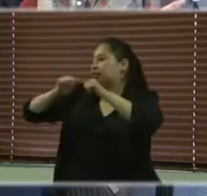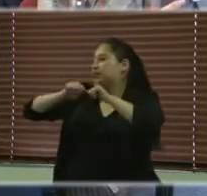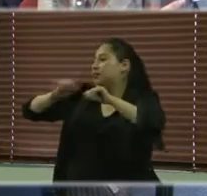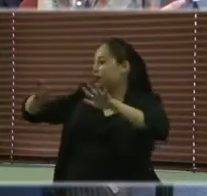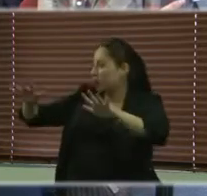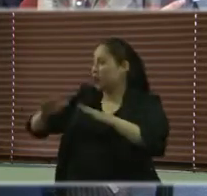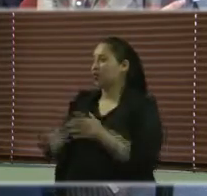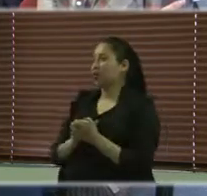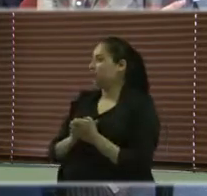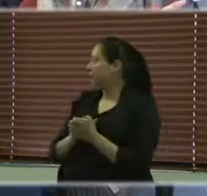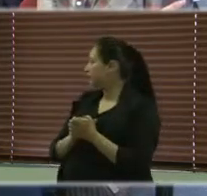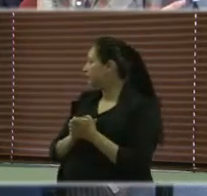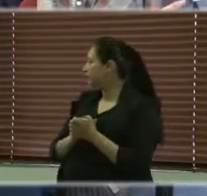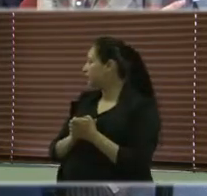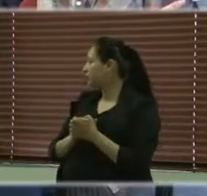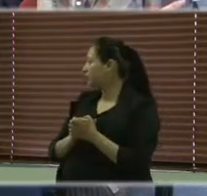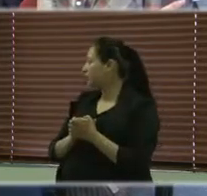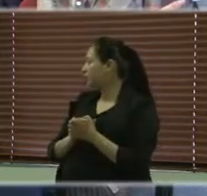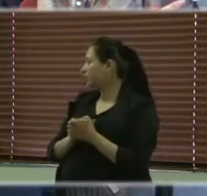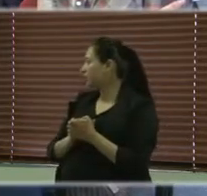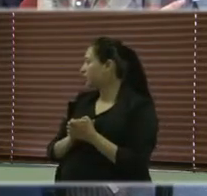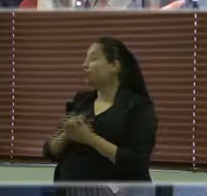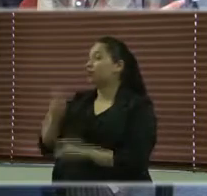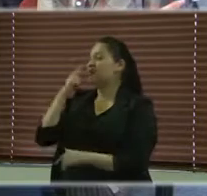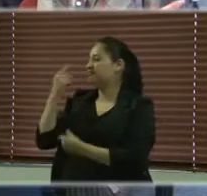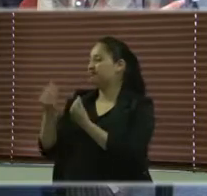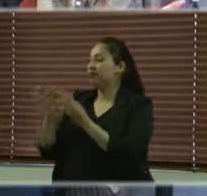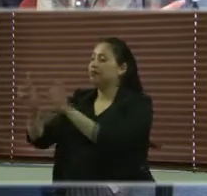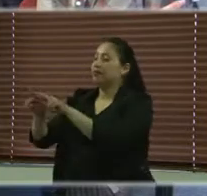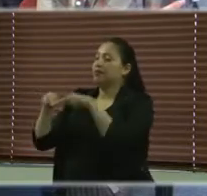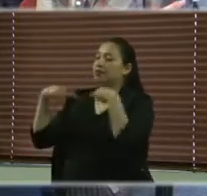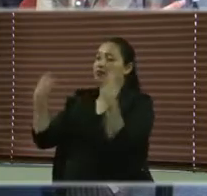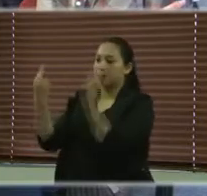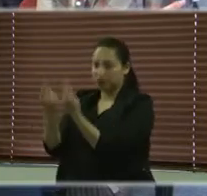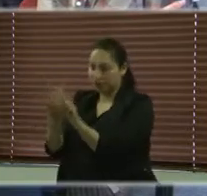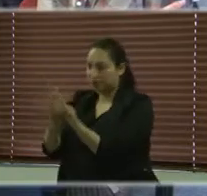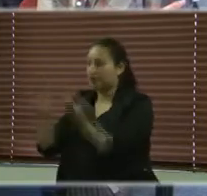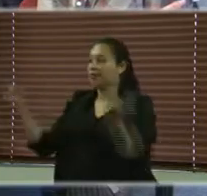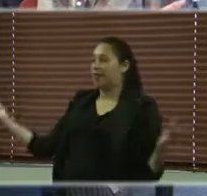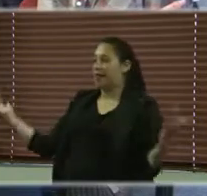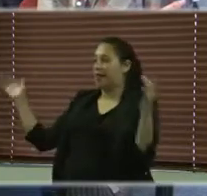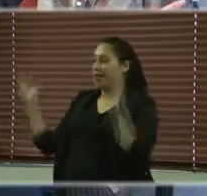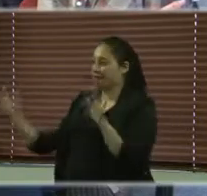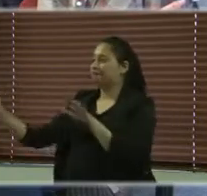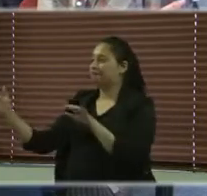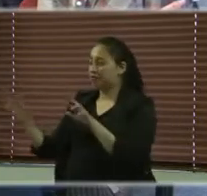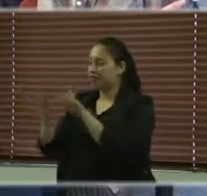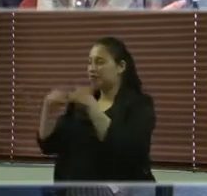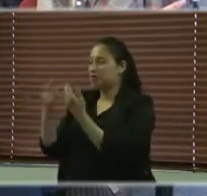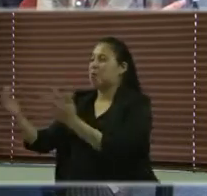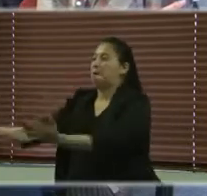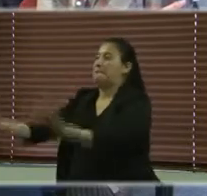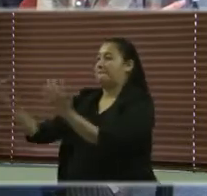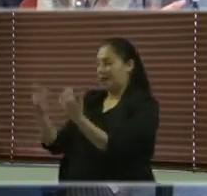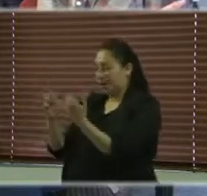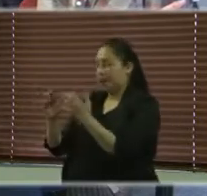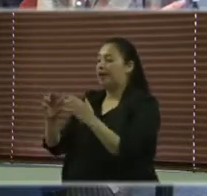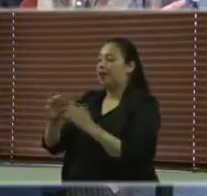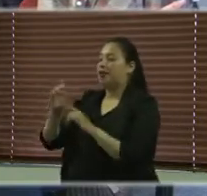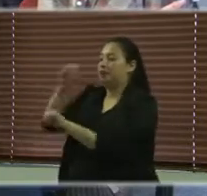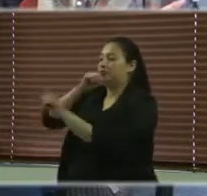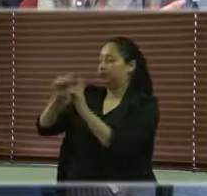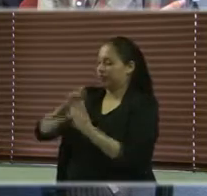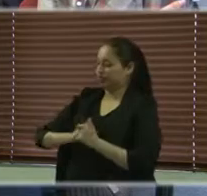en sesiones públicas con presencia bastante amplia eso sea civil que está interesada en esas temáticas